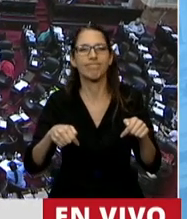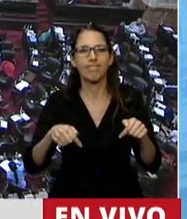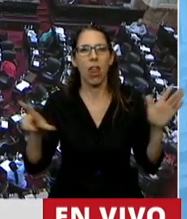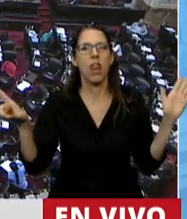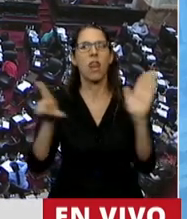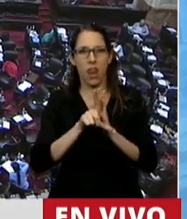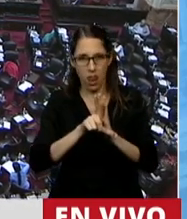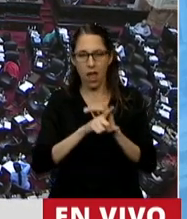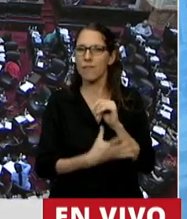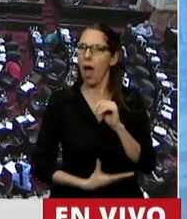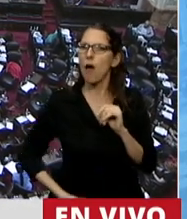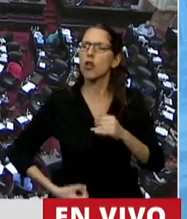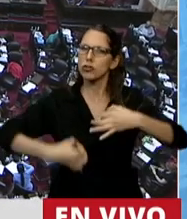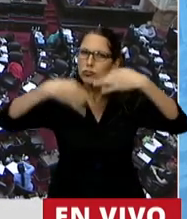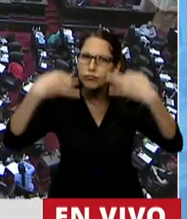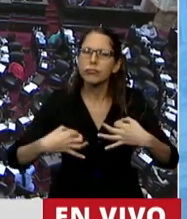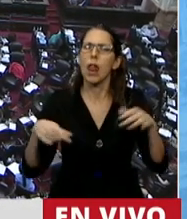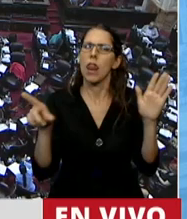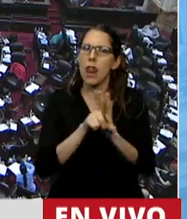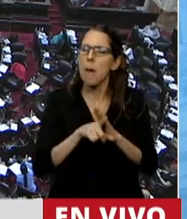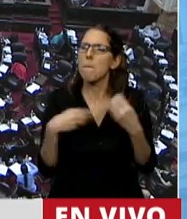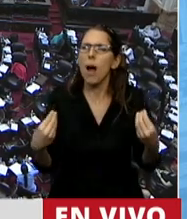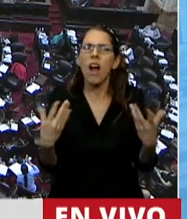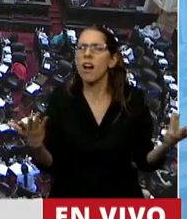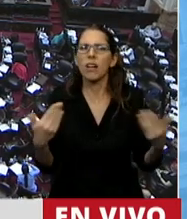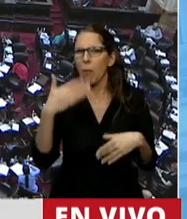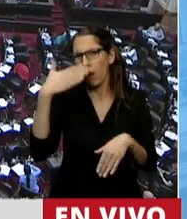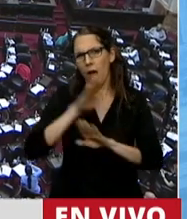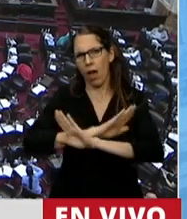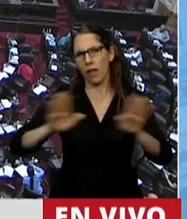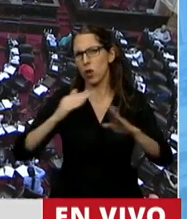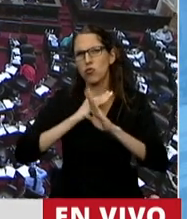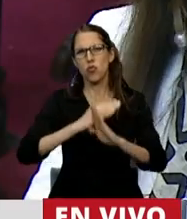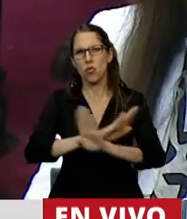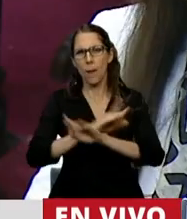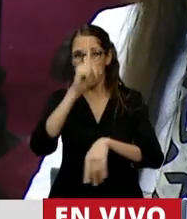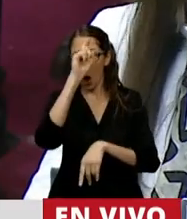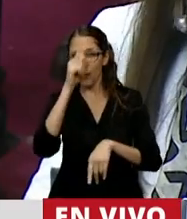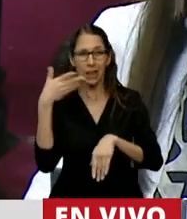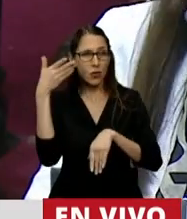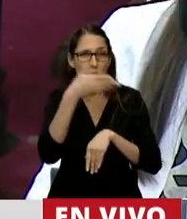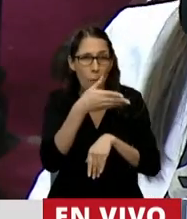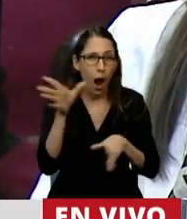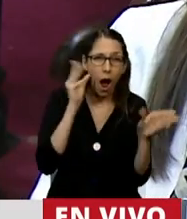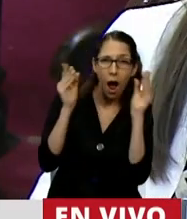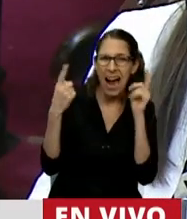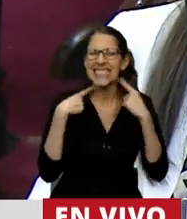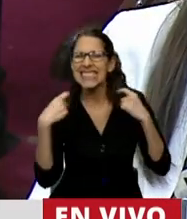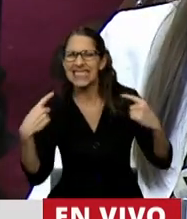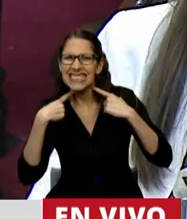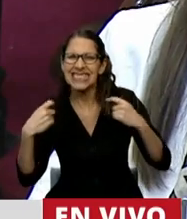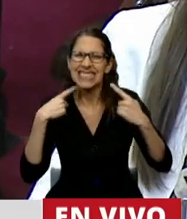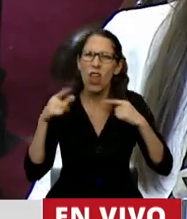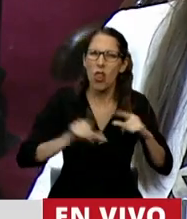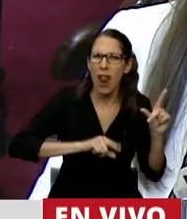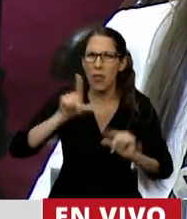aborto legal para que nunca más tenga que escuchar en la guardia de un hospital a una mujer gritando de dolor porque se practicó un